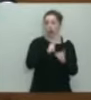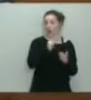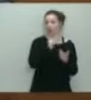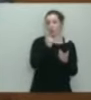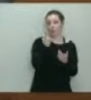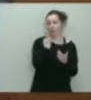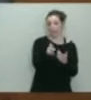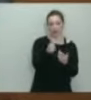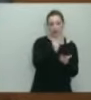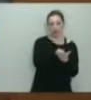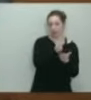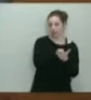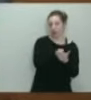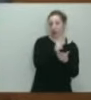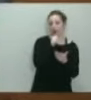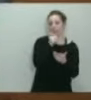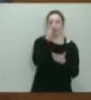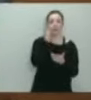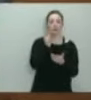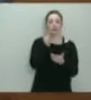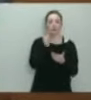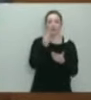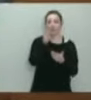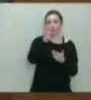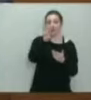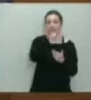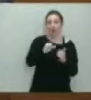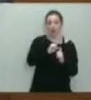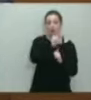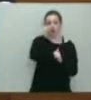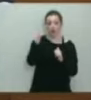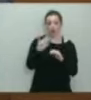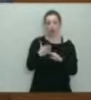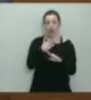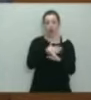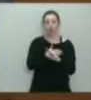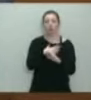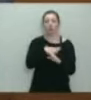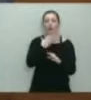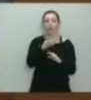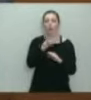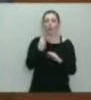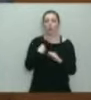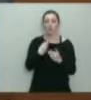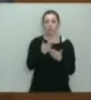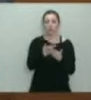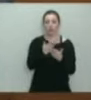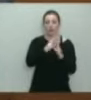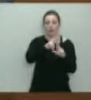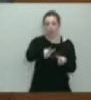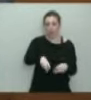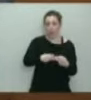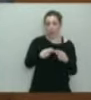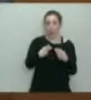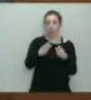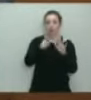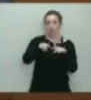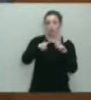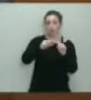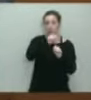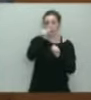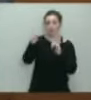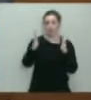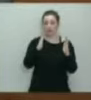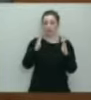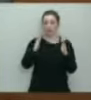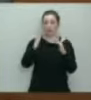saneamiento con una anterioridad de al menos 3 años pudiesen solicitar la renovación de dicha exención en un plazo de 6 meses